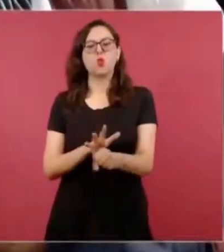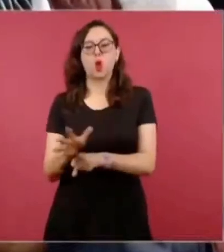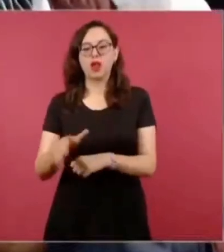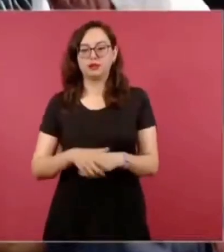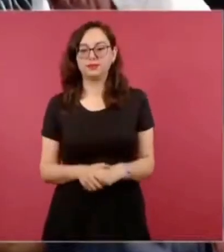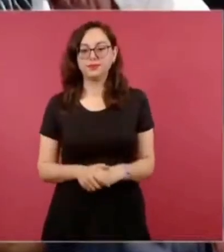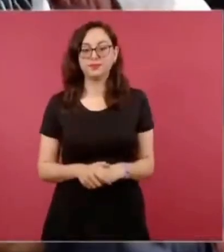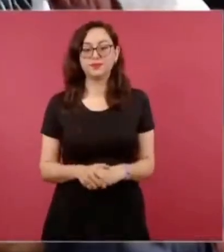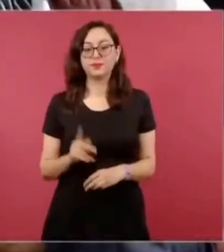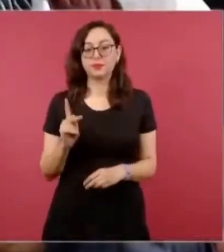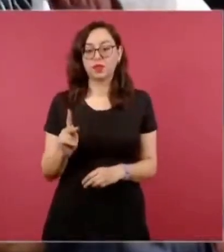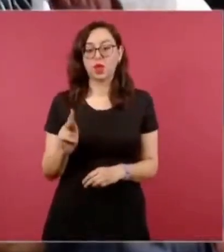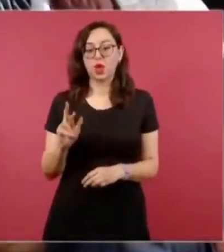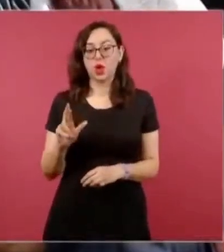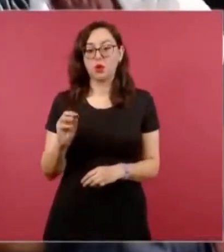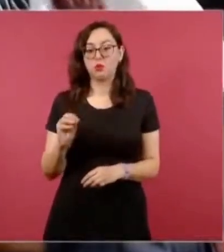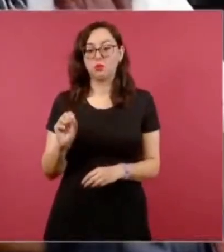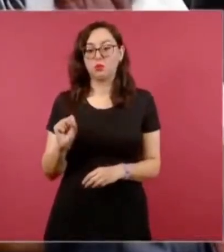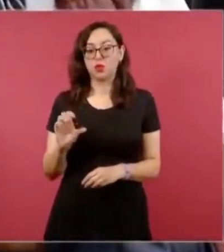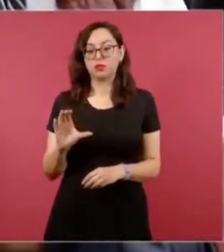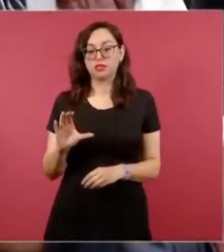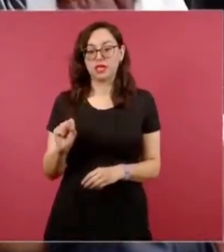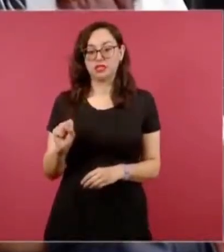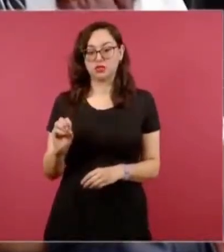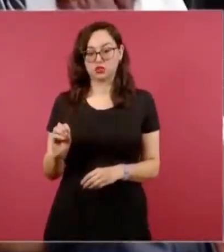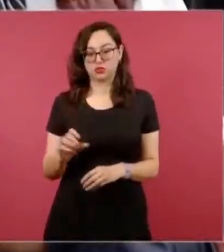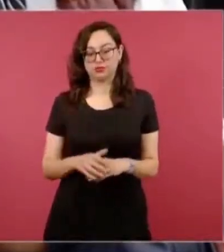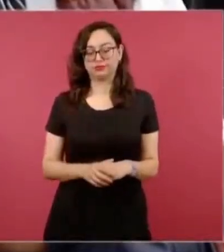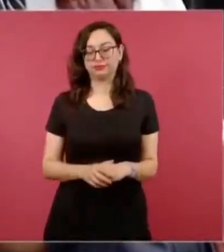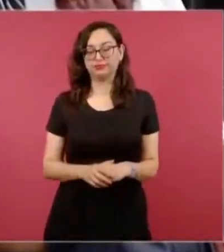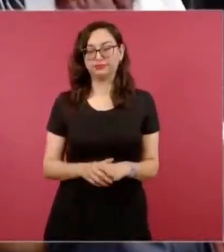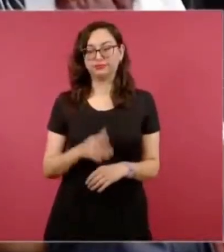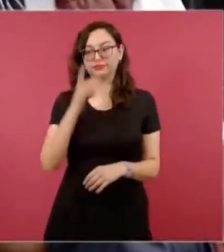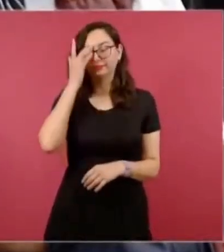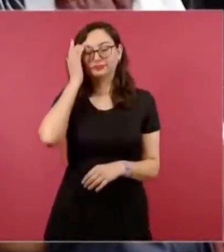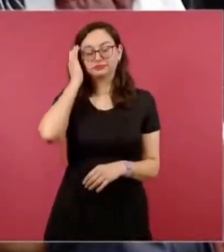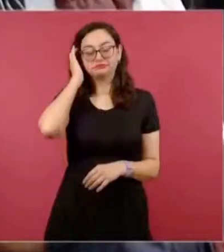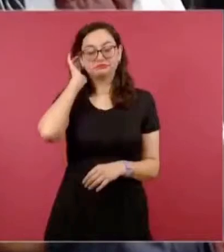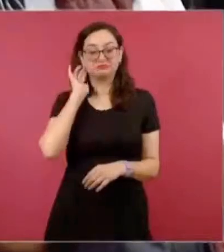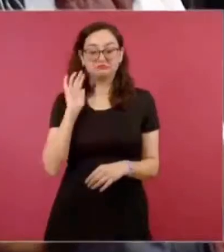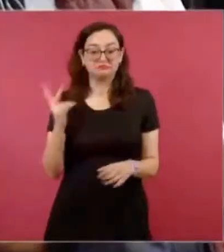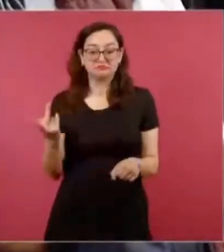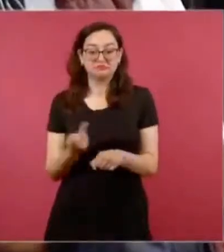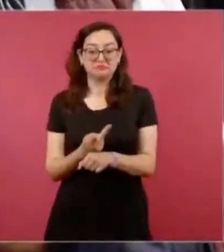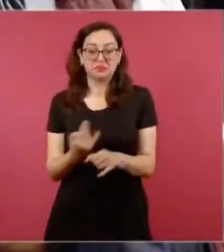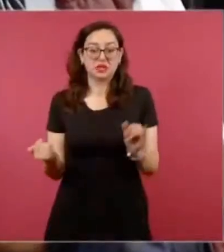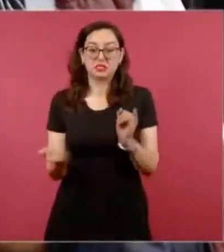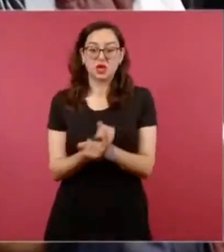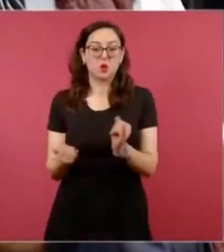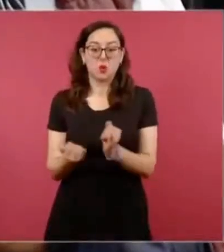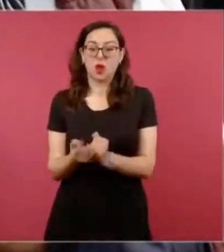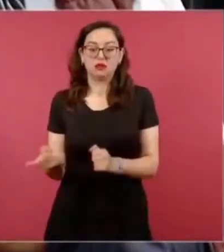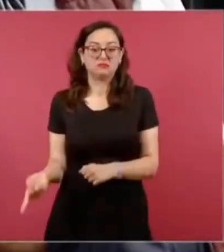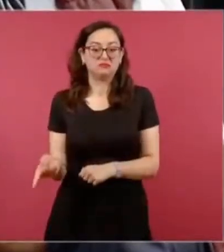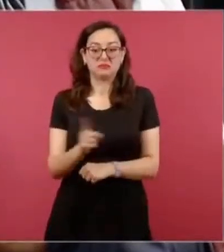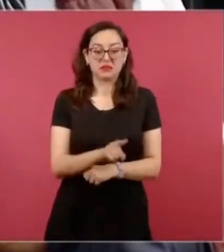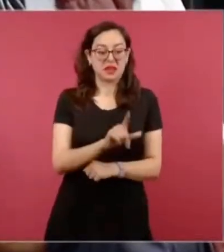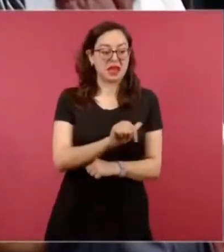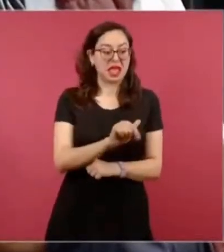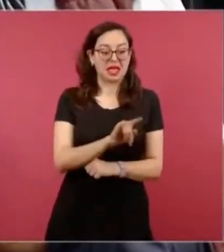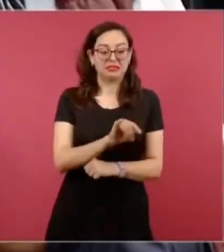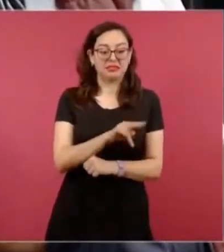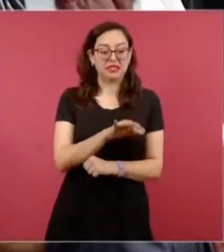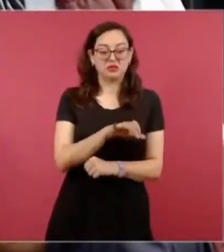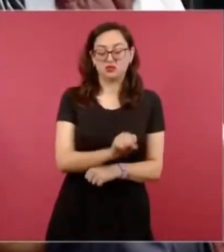una circunstancia muy parecida a la que referí en Latinos. A partir de la llegada de la